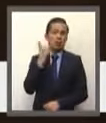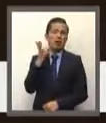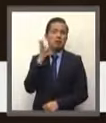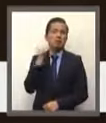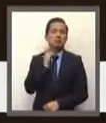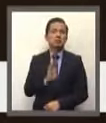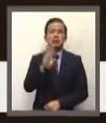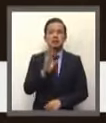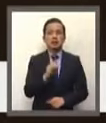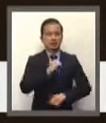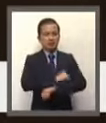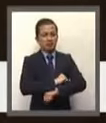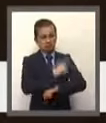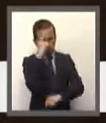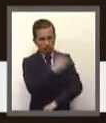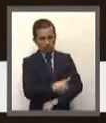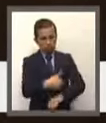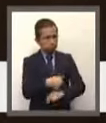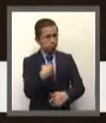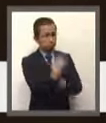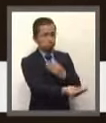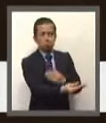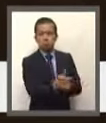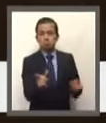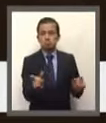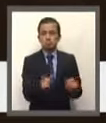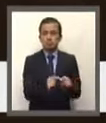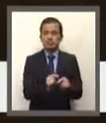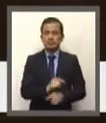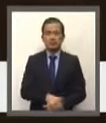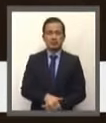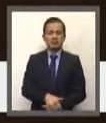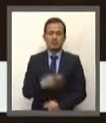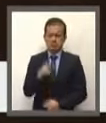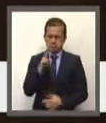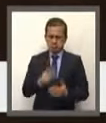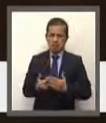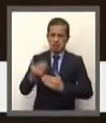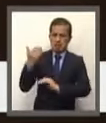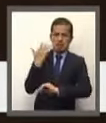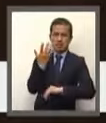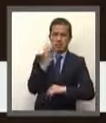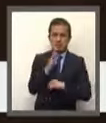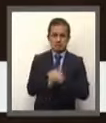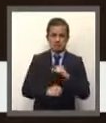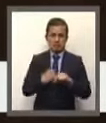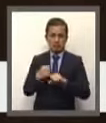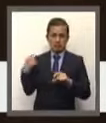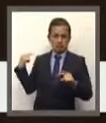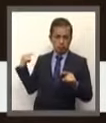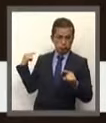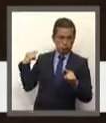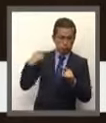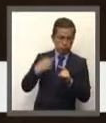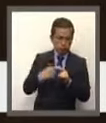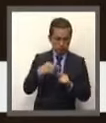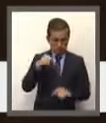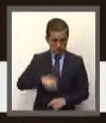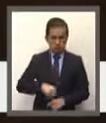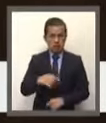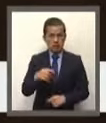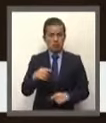hecho concreto es que desde hace 10 años el presidente de la República ya no se dirige al Congreso de la